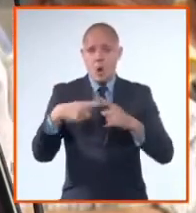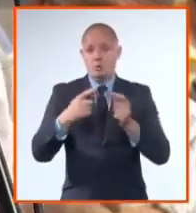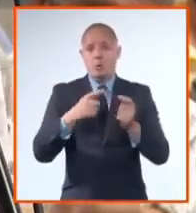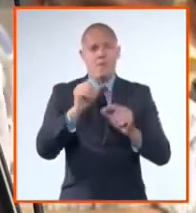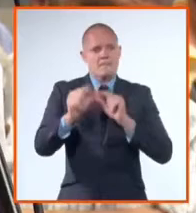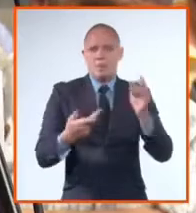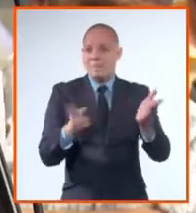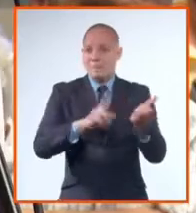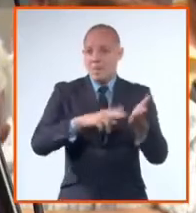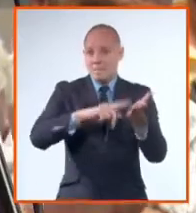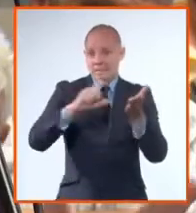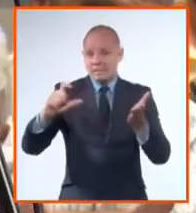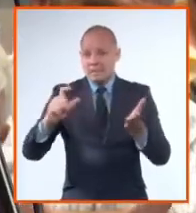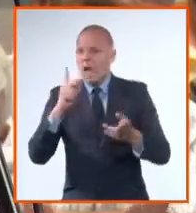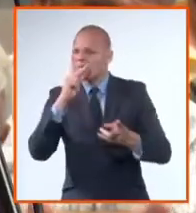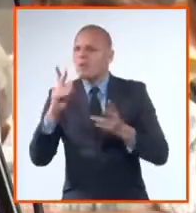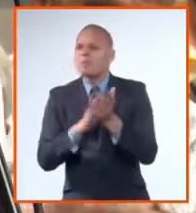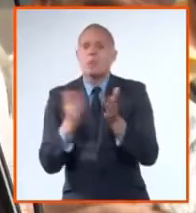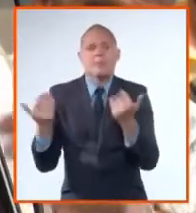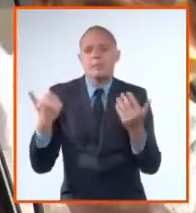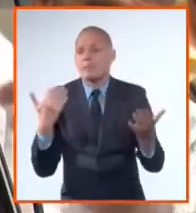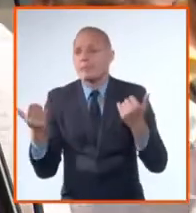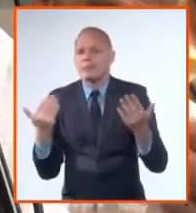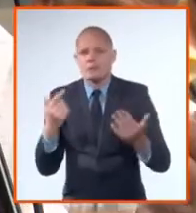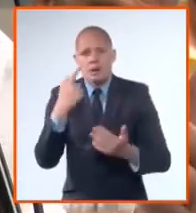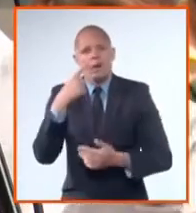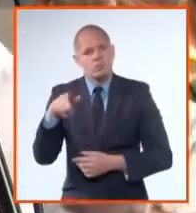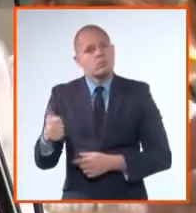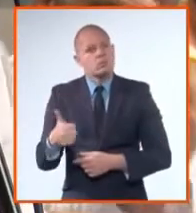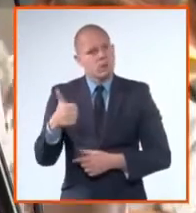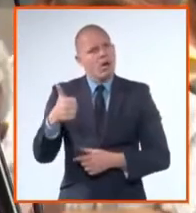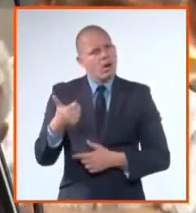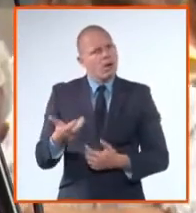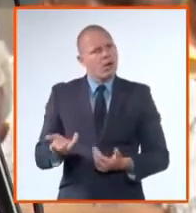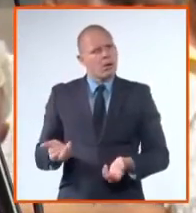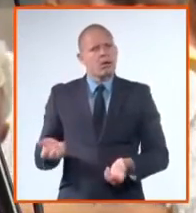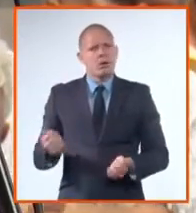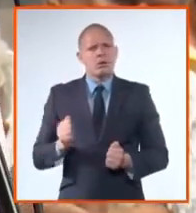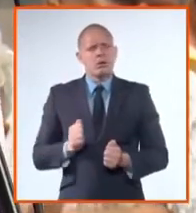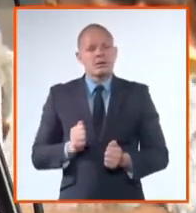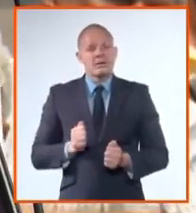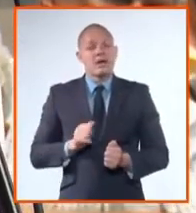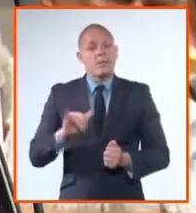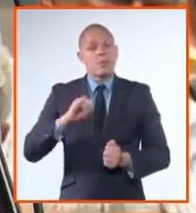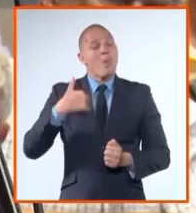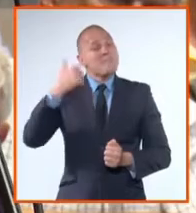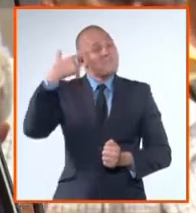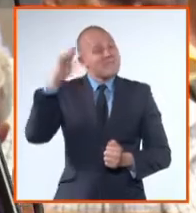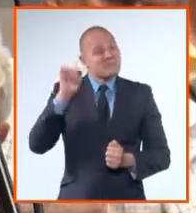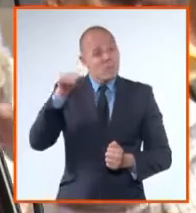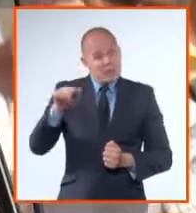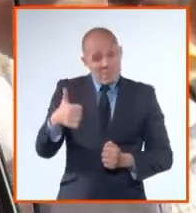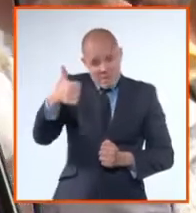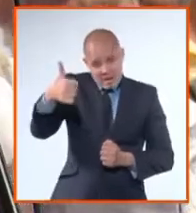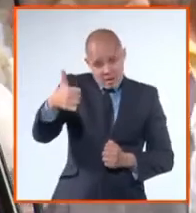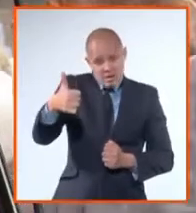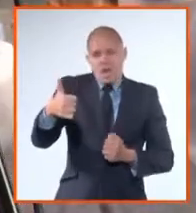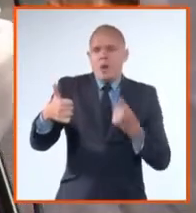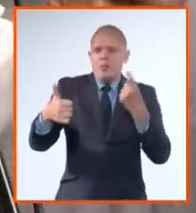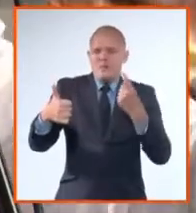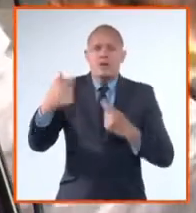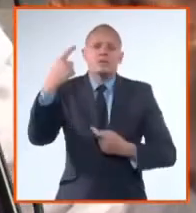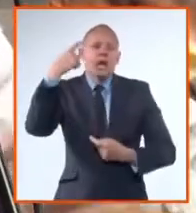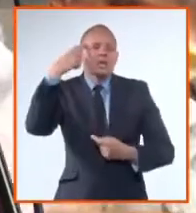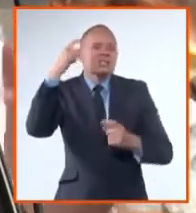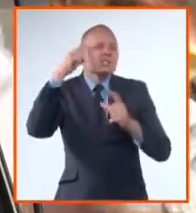partido, del gobierno, todo el mundo articulado, es un aspecto fundamental. Ahora, eso lleva, incluso desde la ciencia, darle un pensamiento